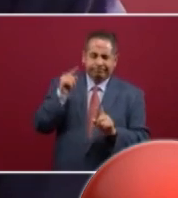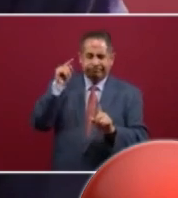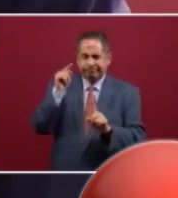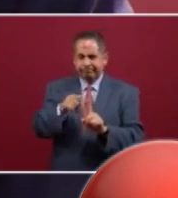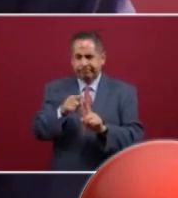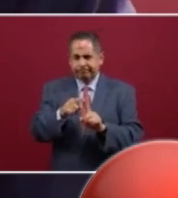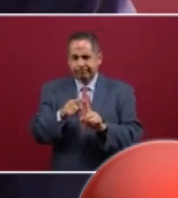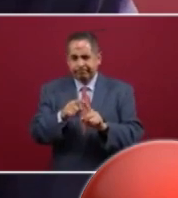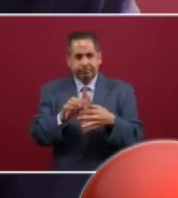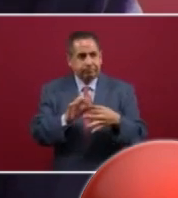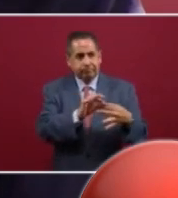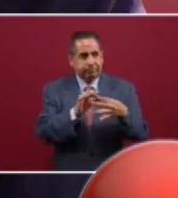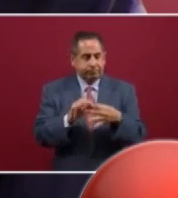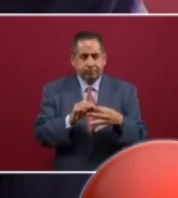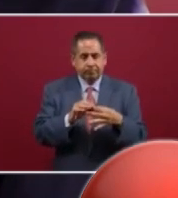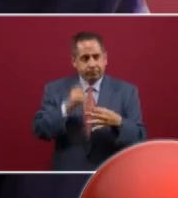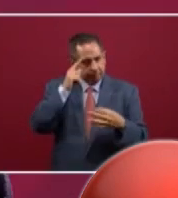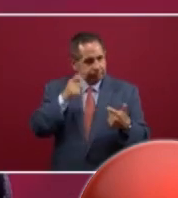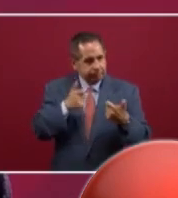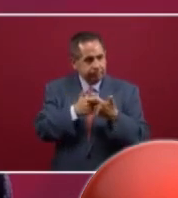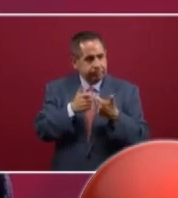la cooperación para el desarrollo,